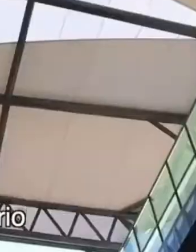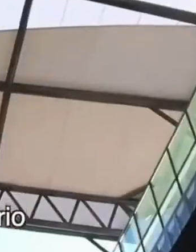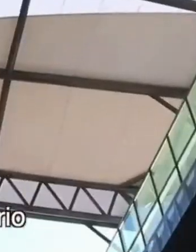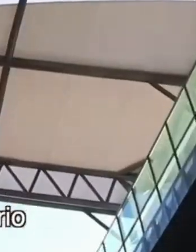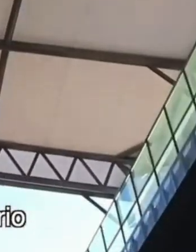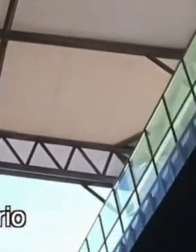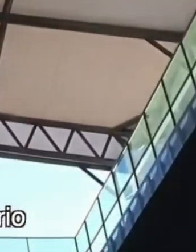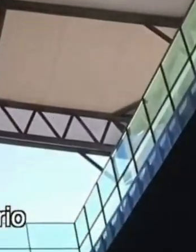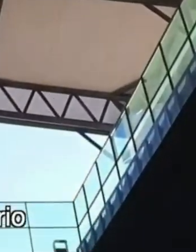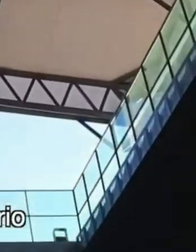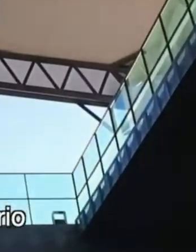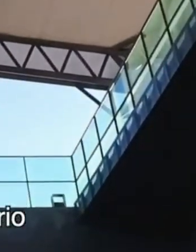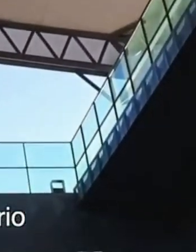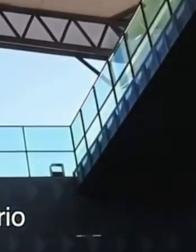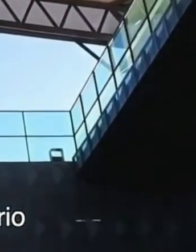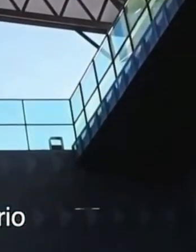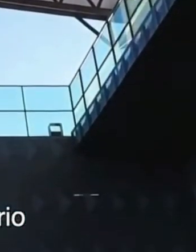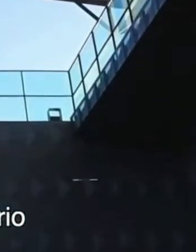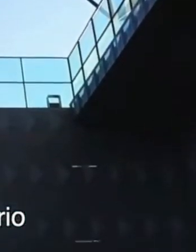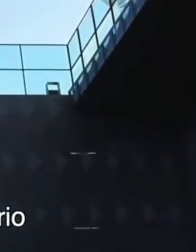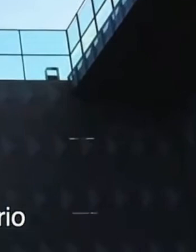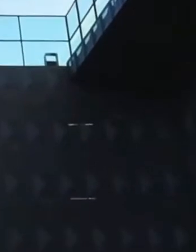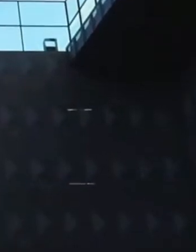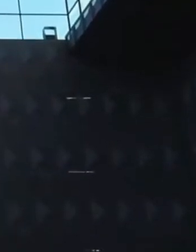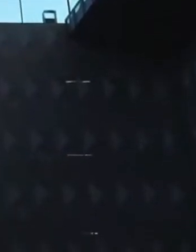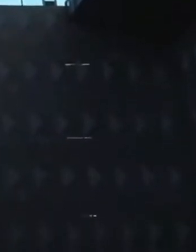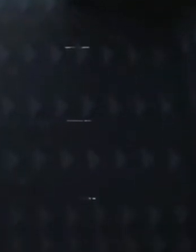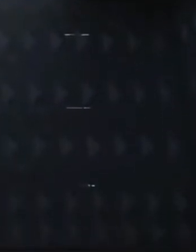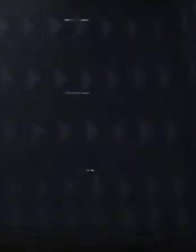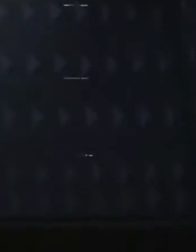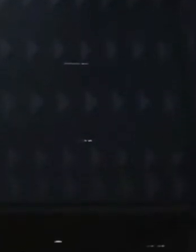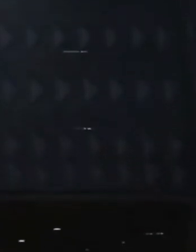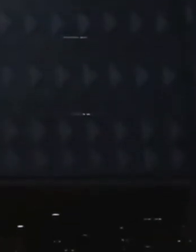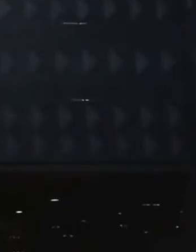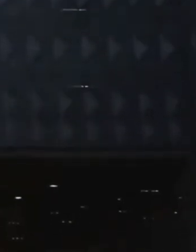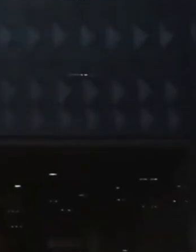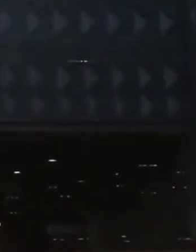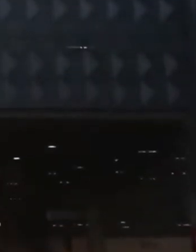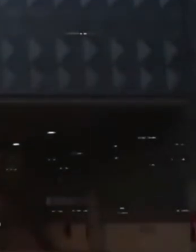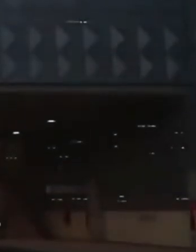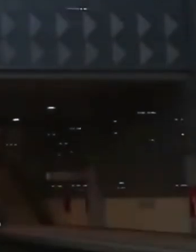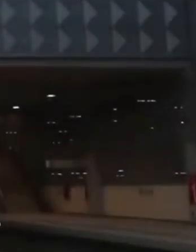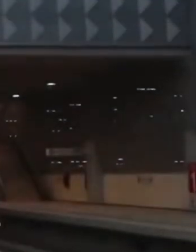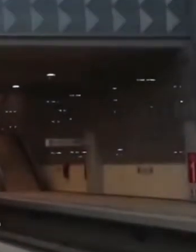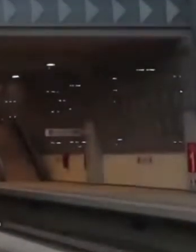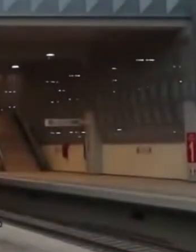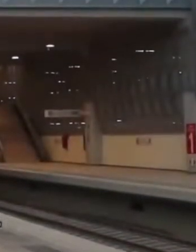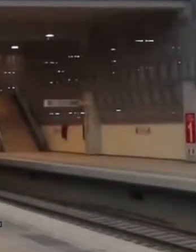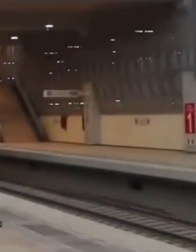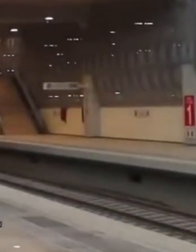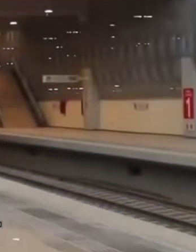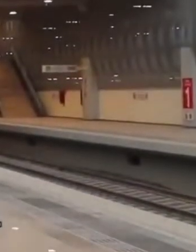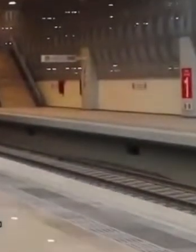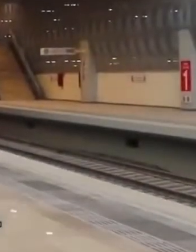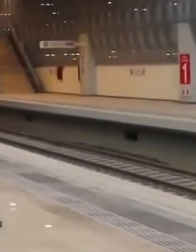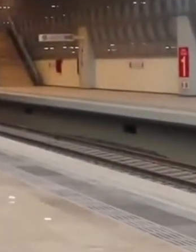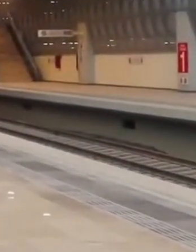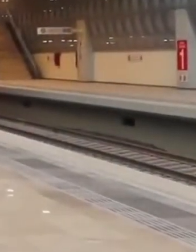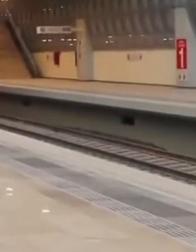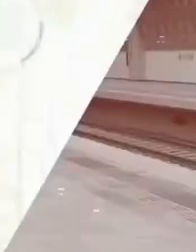Transportes, trabaja en la construcción de un ramal ferroviario para pasajeros entre Lechería y el Aeropuerto Internacional Felipe